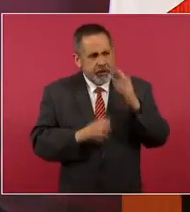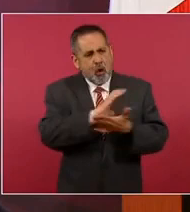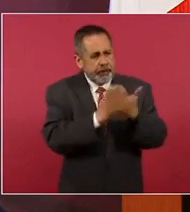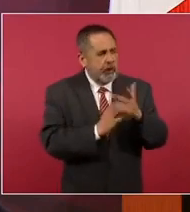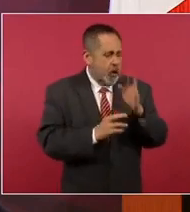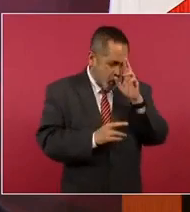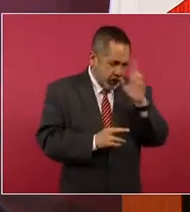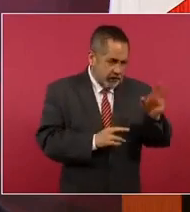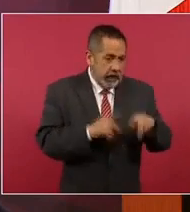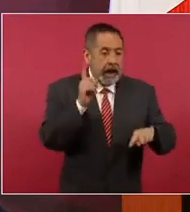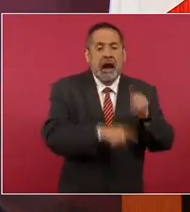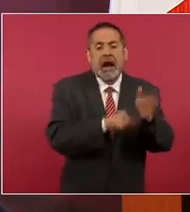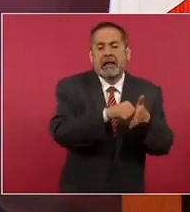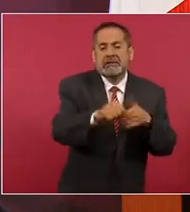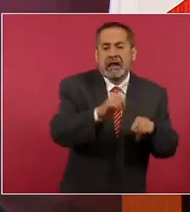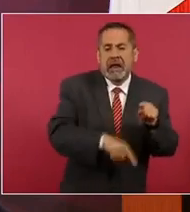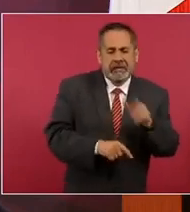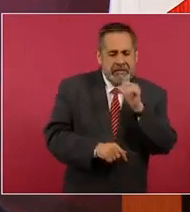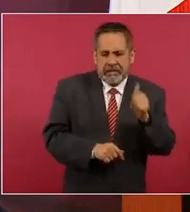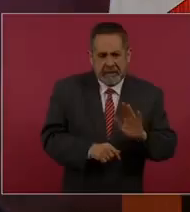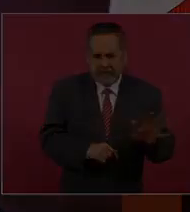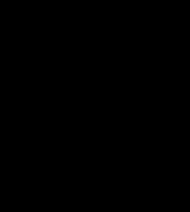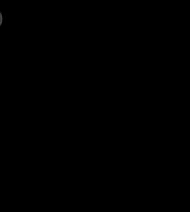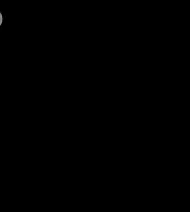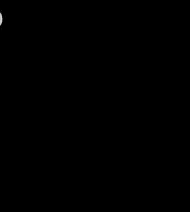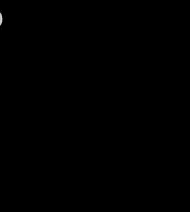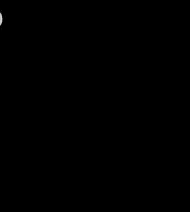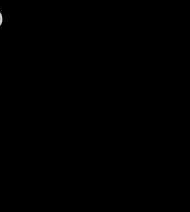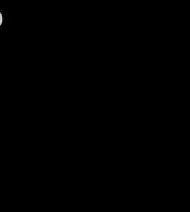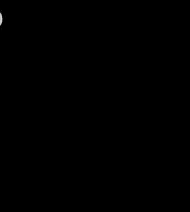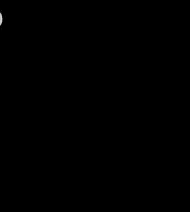contratos. No hemos cancelado ninguno. 110 contratos.